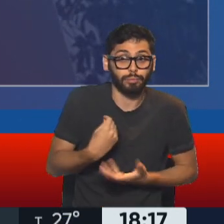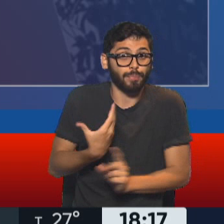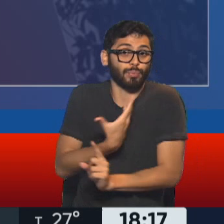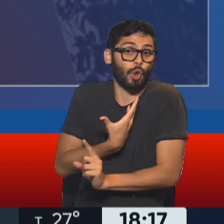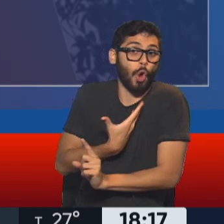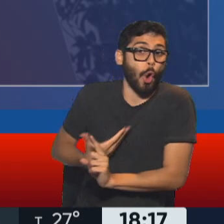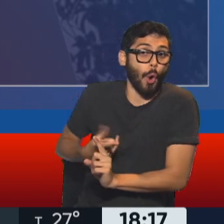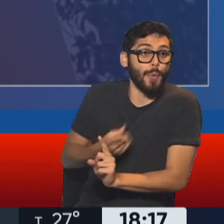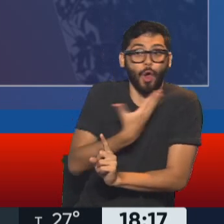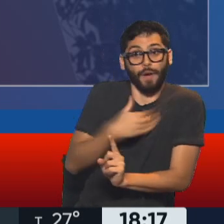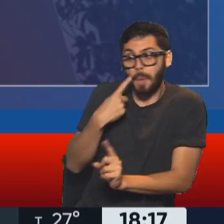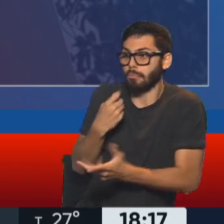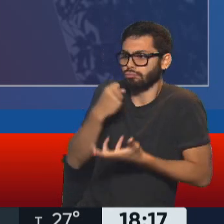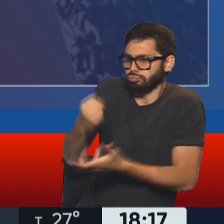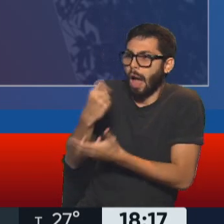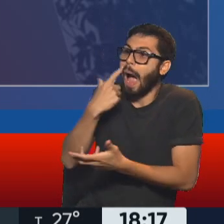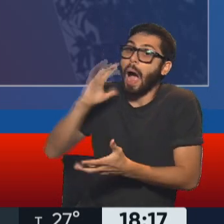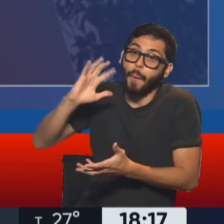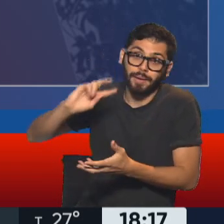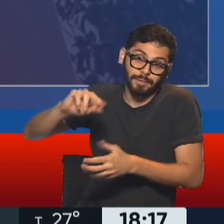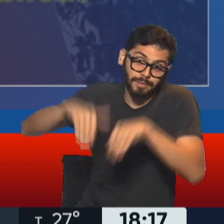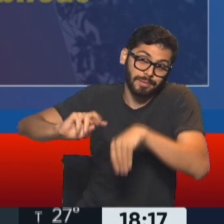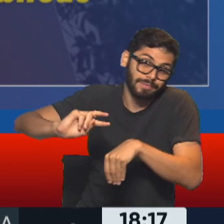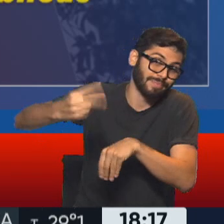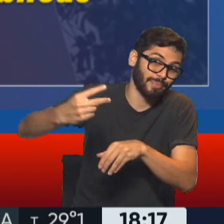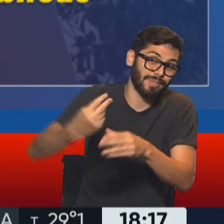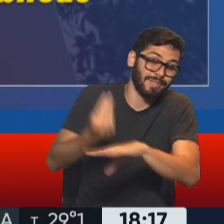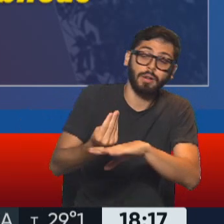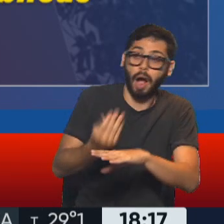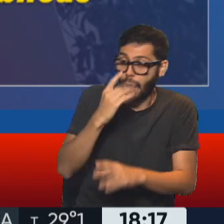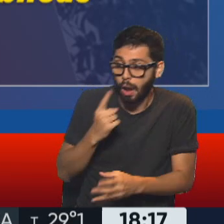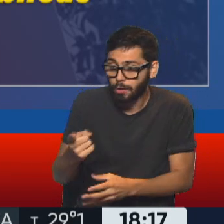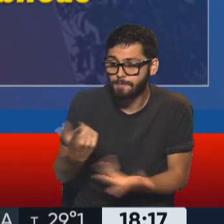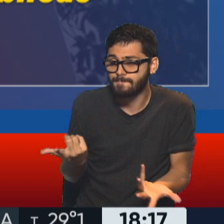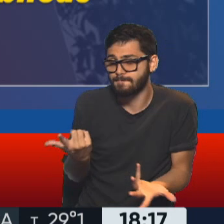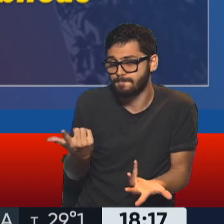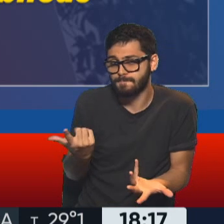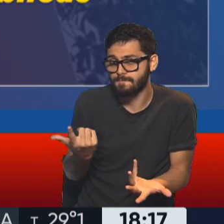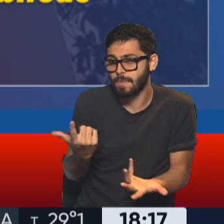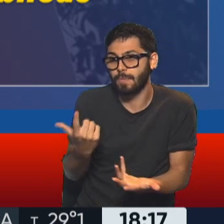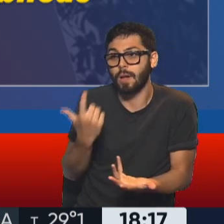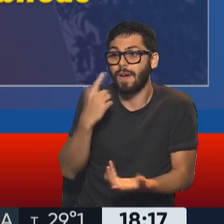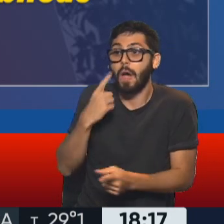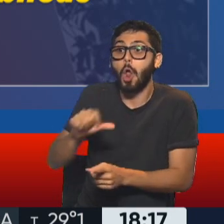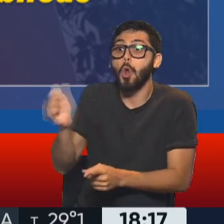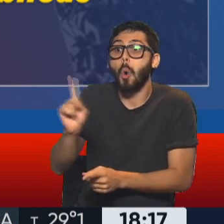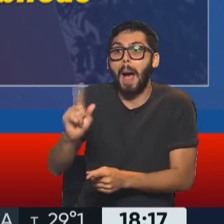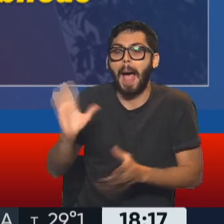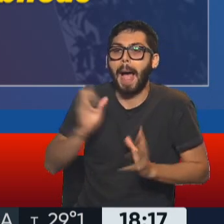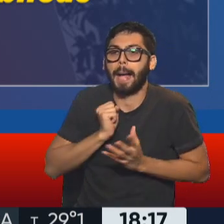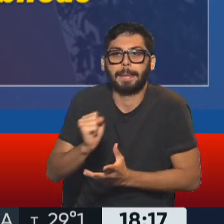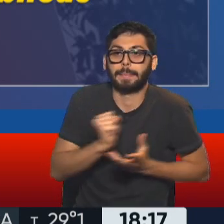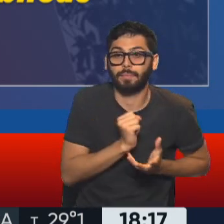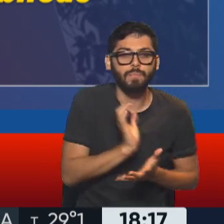había buscado la reelección, parecía ya a esa altura, se veía que no tenía chance de ganar esas elecciones. Claro. Es decir, fue